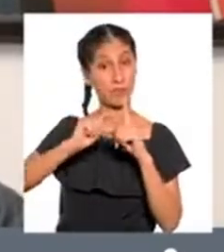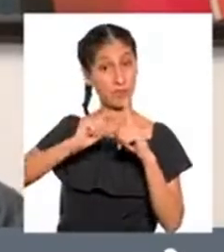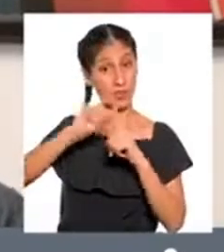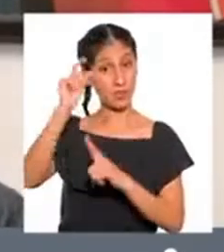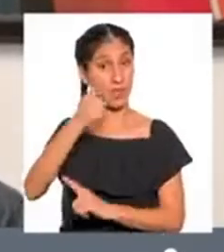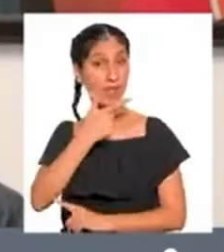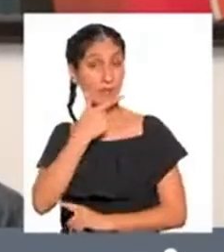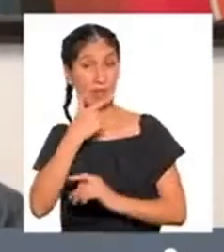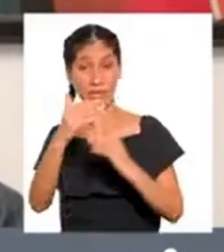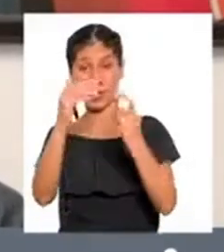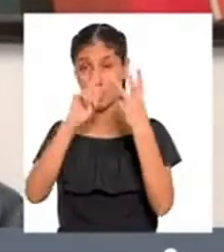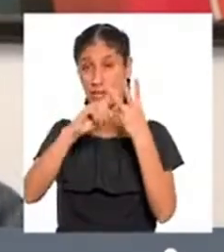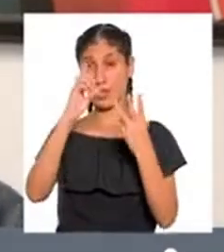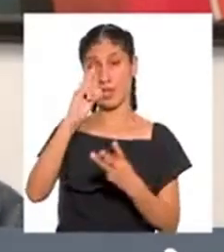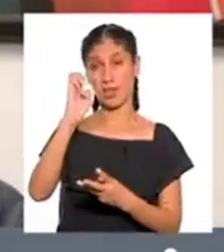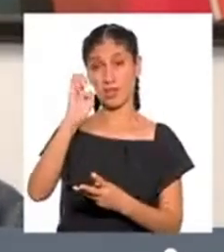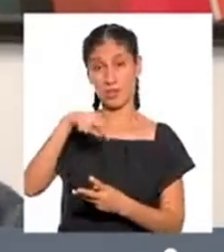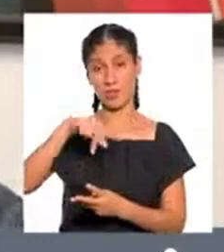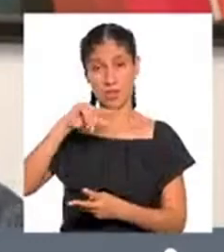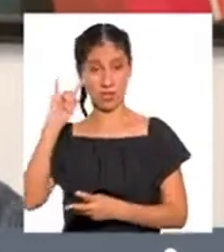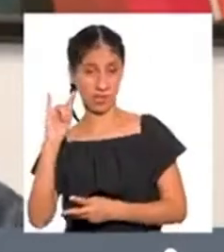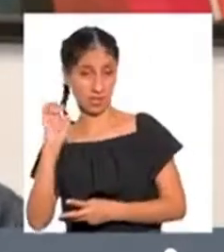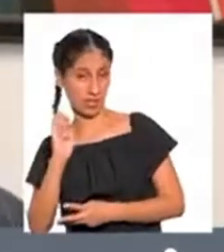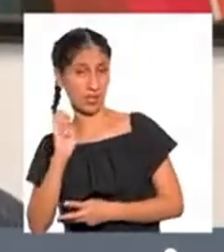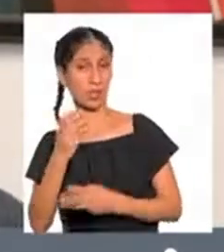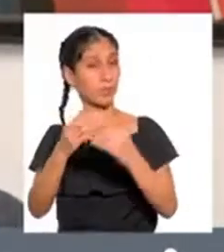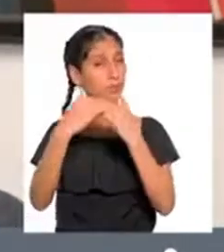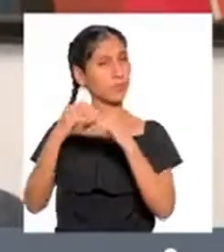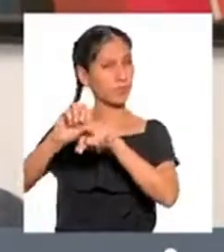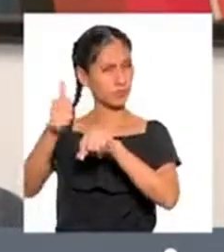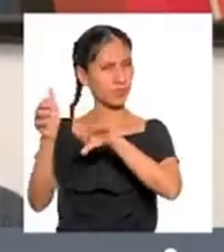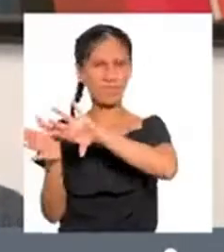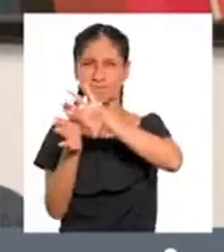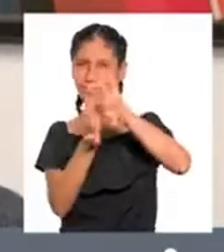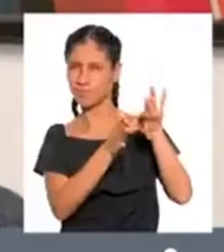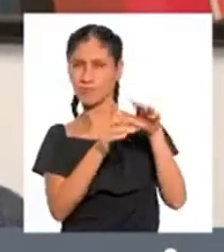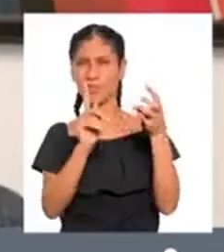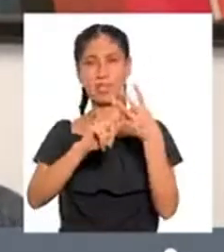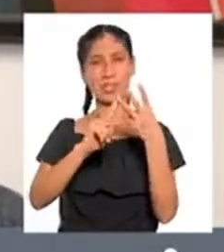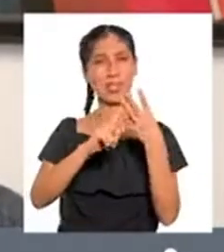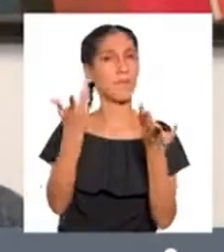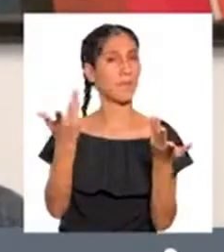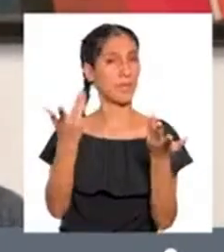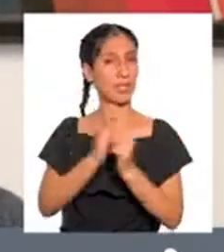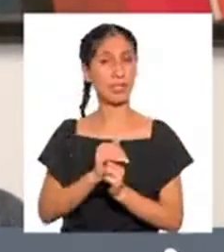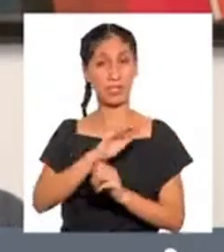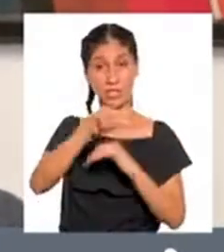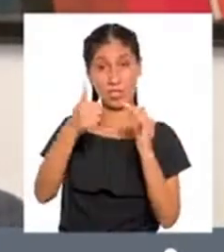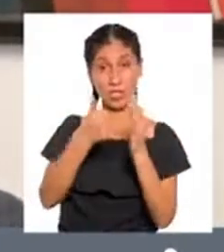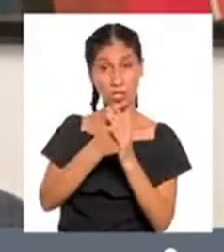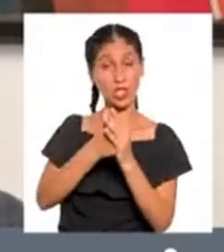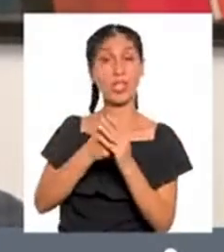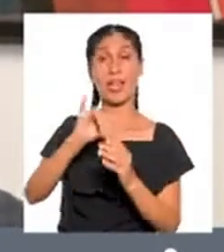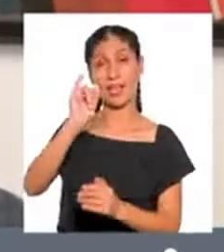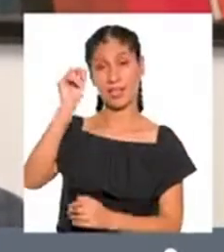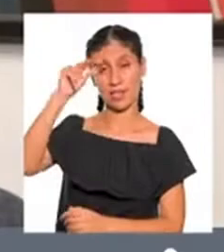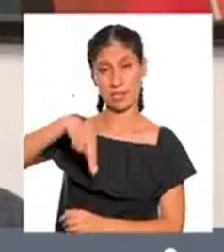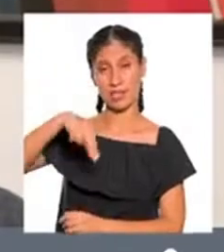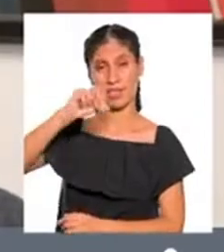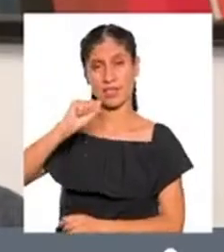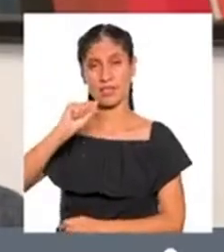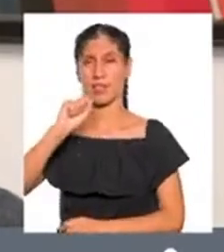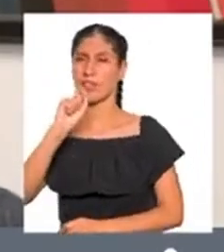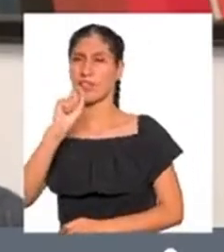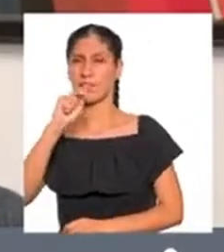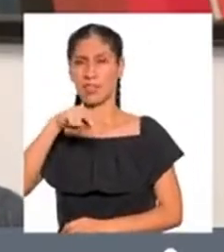dengue, males que se suponían superados. Por otro lado, la intensificación de la globalización y el